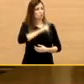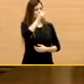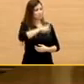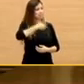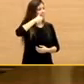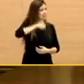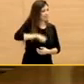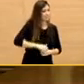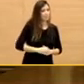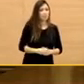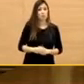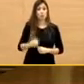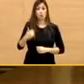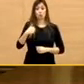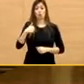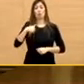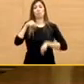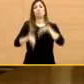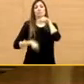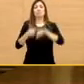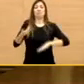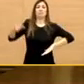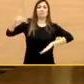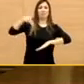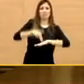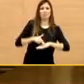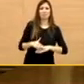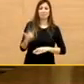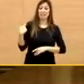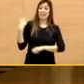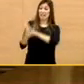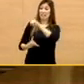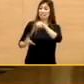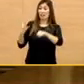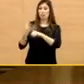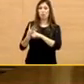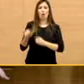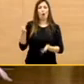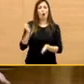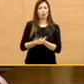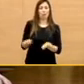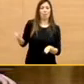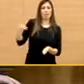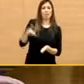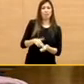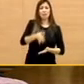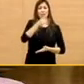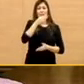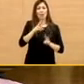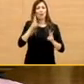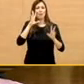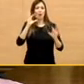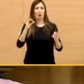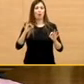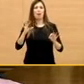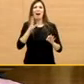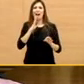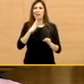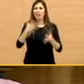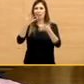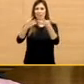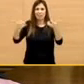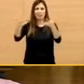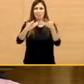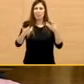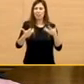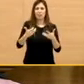Vuelvo después de la anterior legislatura y creo que procede a empezar con una cita, dado que todo el mundo ha citado a alguien. Yo creo que, aunque sea una cita